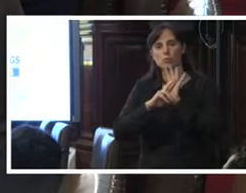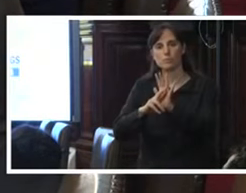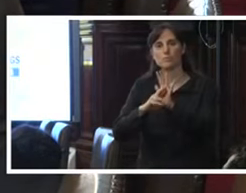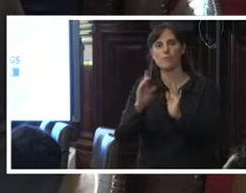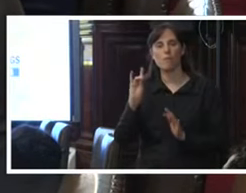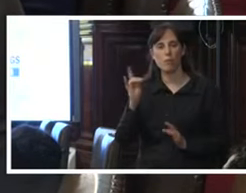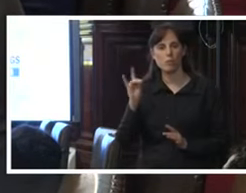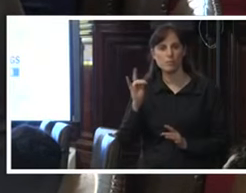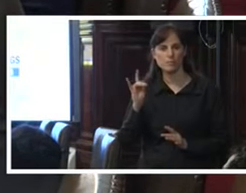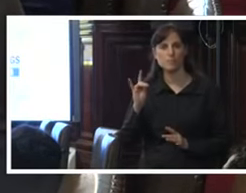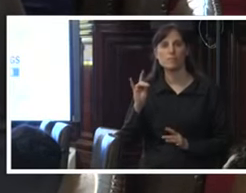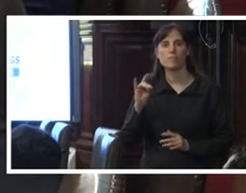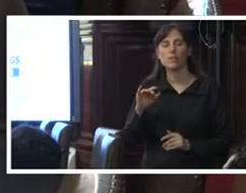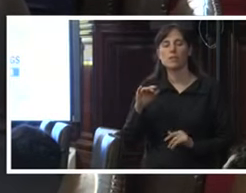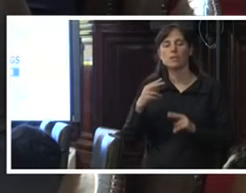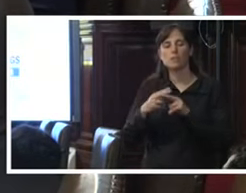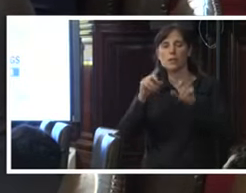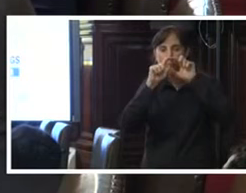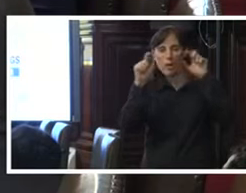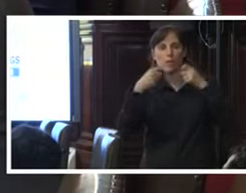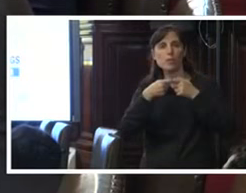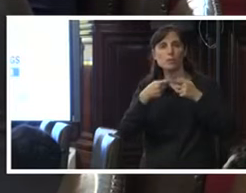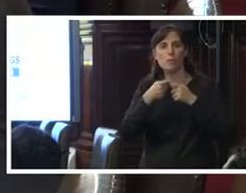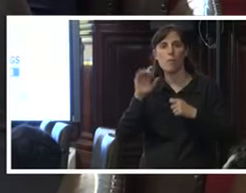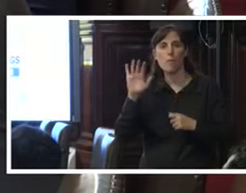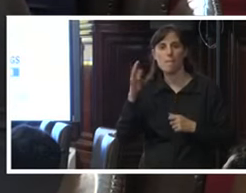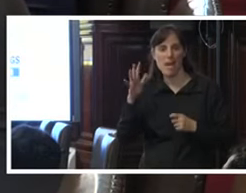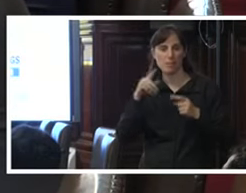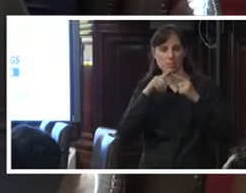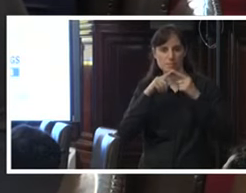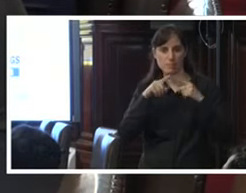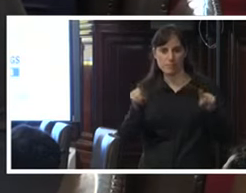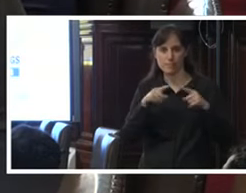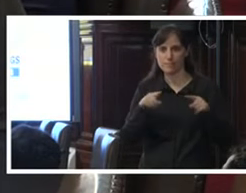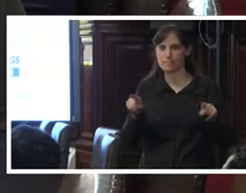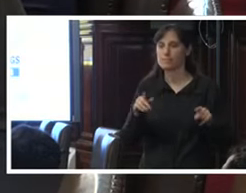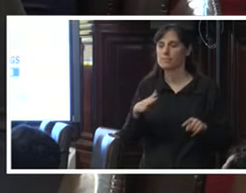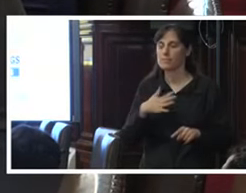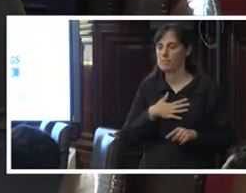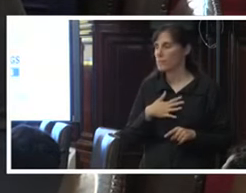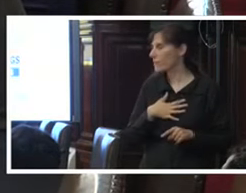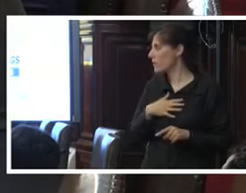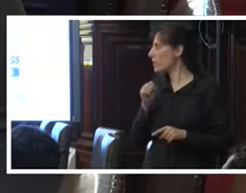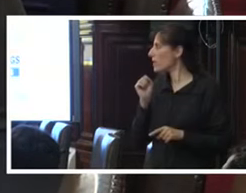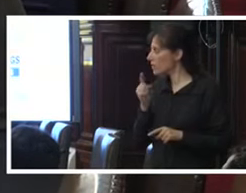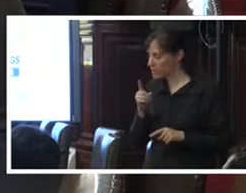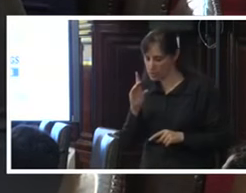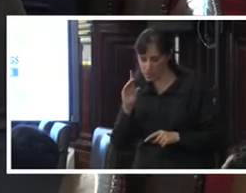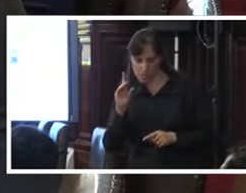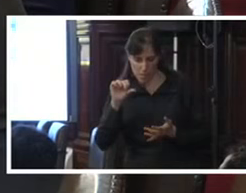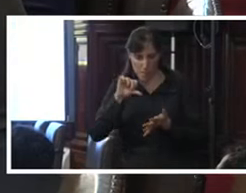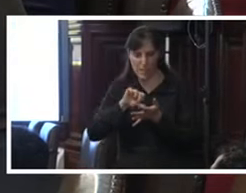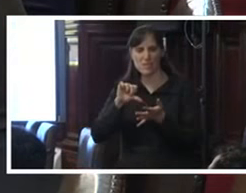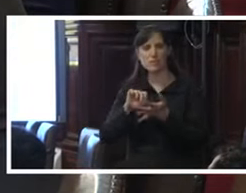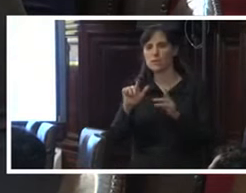la situación de las personas adultas mayores de diversa orientación sexual e identidad de género en el estado plurinacional de bolivia vive una